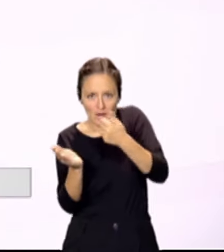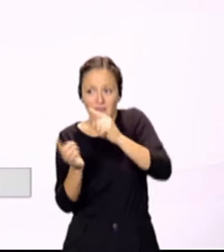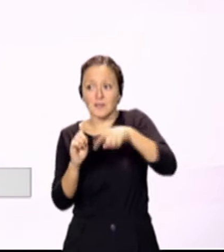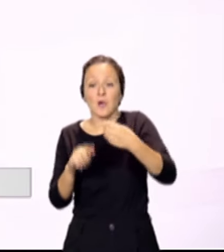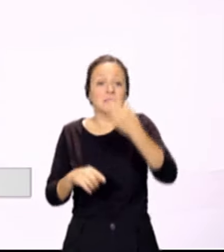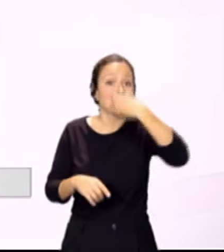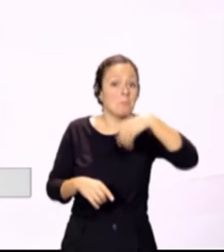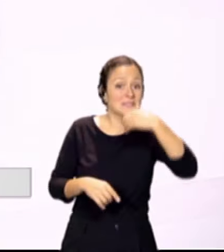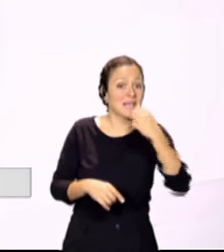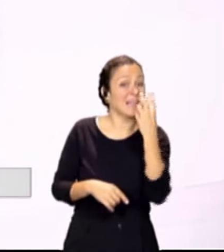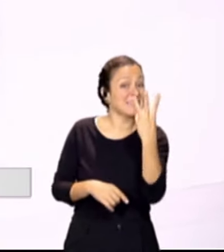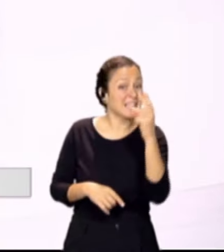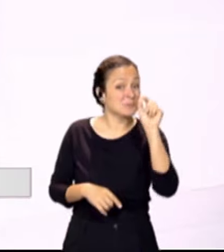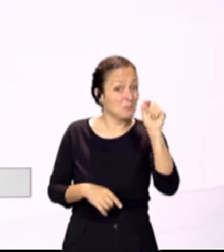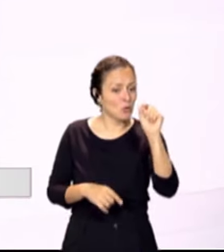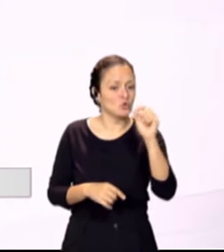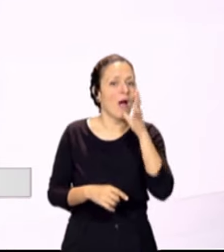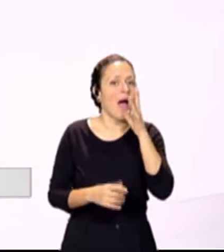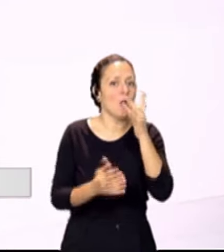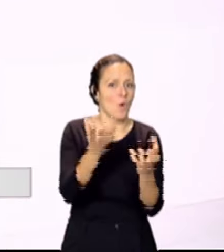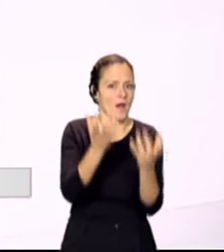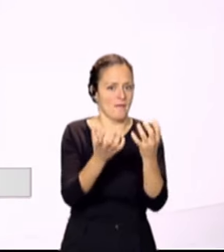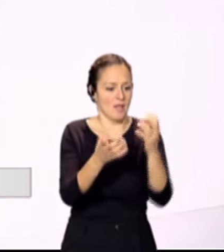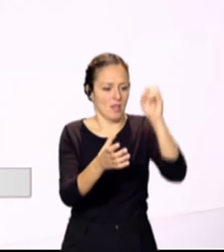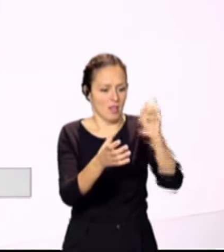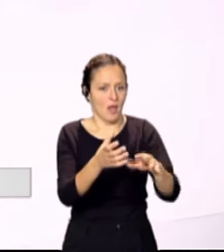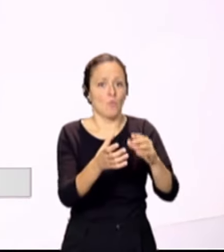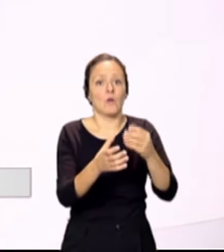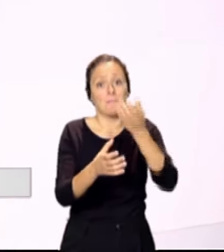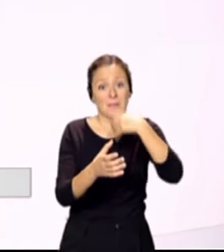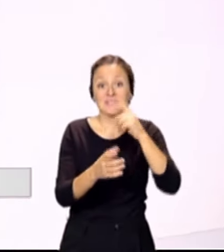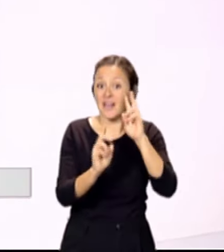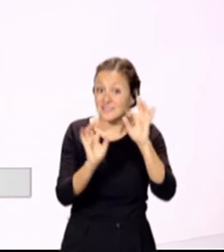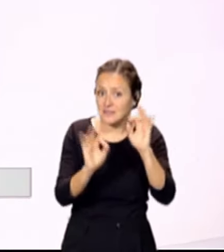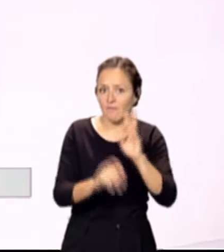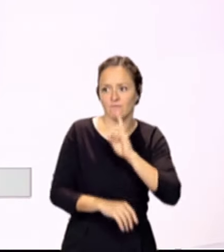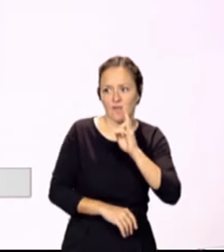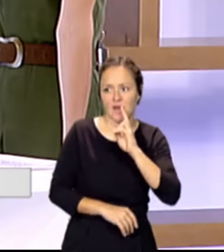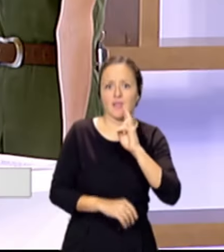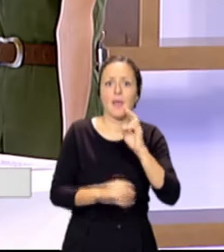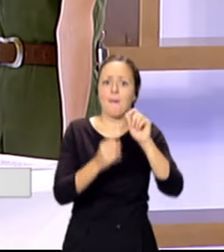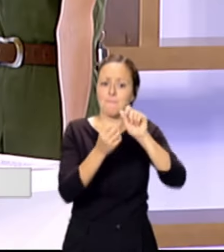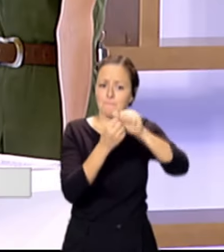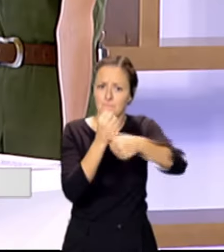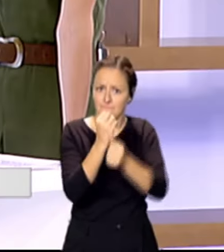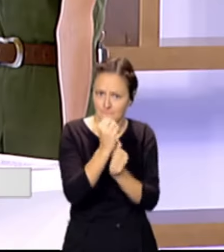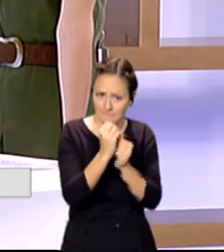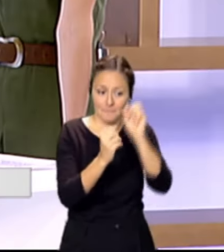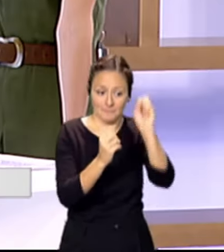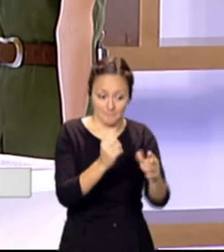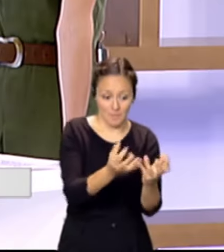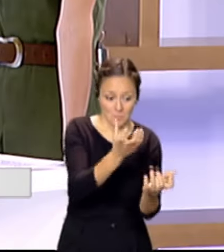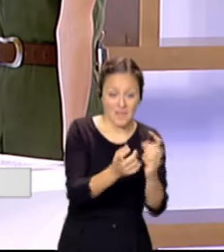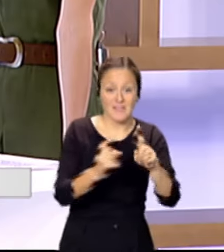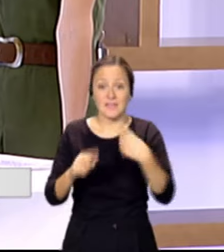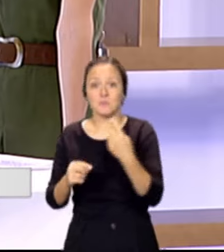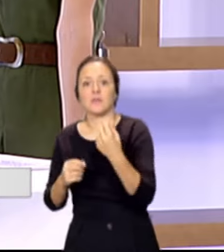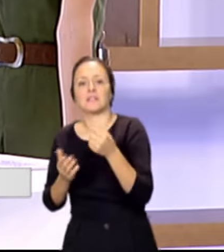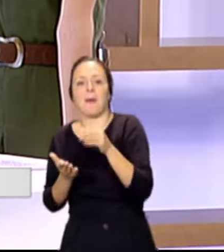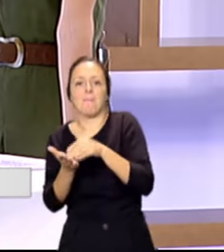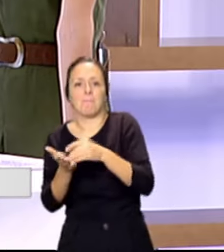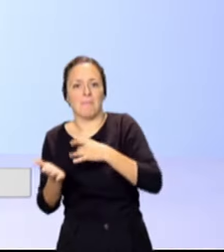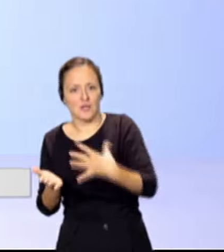solo 3 minutitos en agua hirviendo la hemos la manzana verdecita la hemos cocinado sin la piel y luego lo hemos mezclado con un poquito de mayonesa de calidad